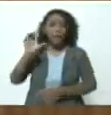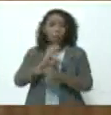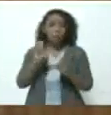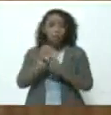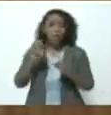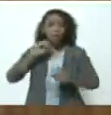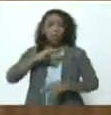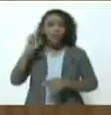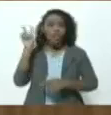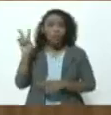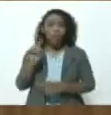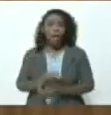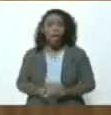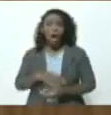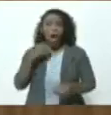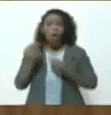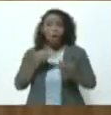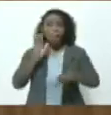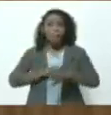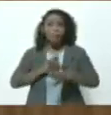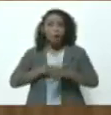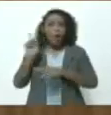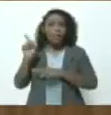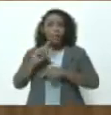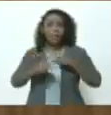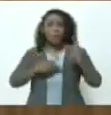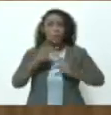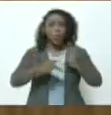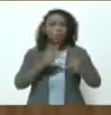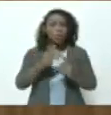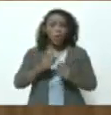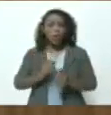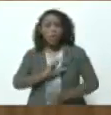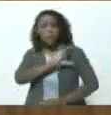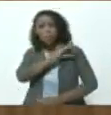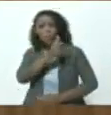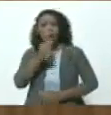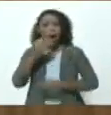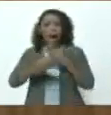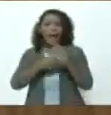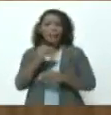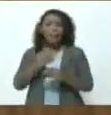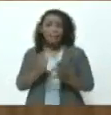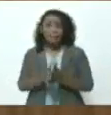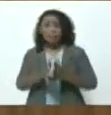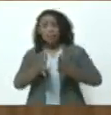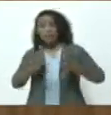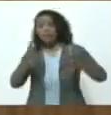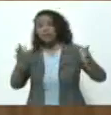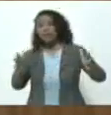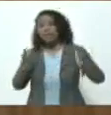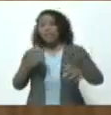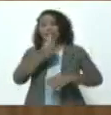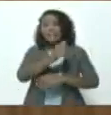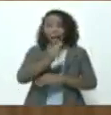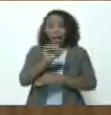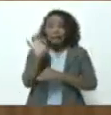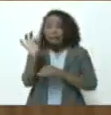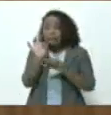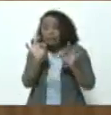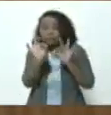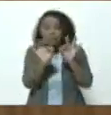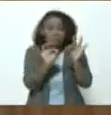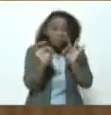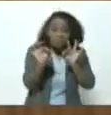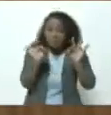historia venezolana, ¿cómo fue ese proceso de dirección al tener un elenco tan grande y con cada detalle que requiere esta